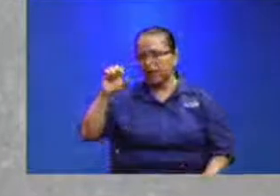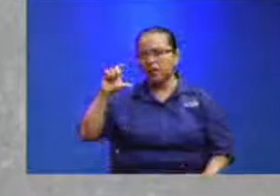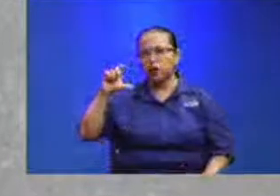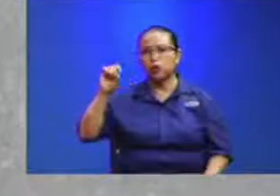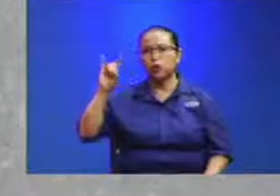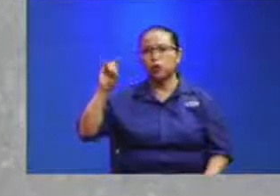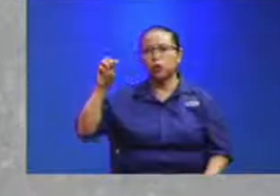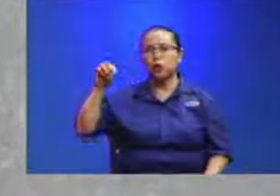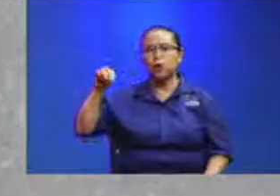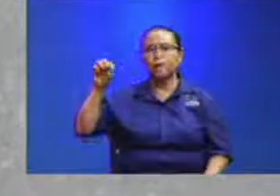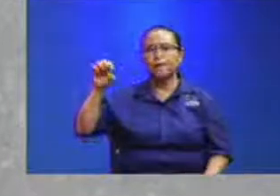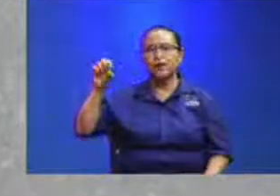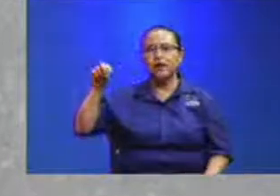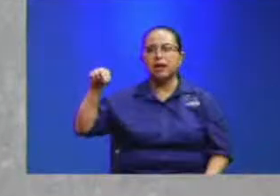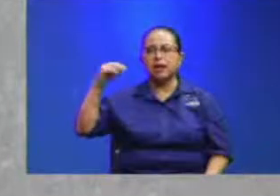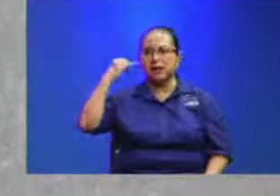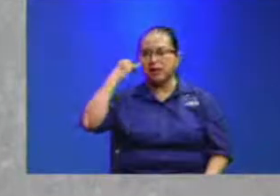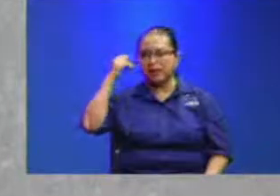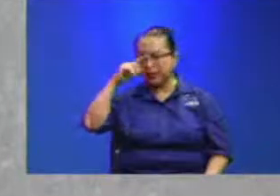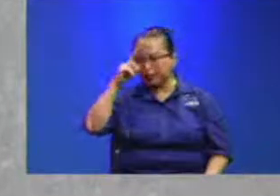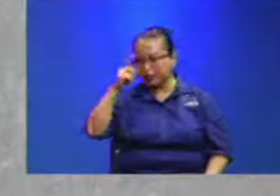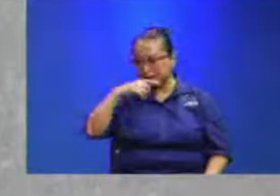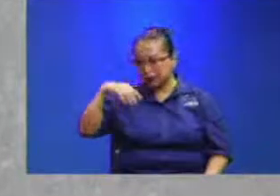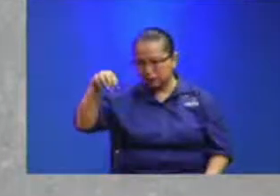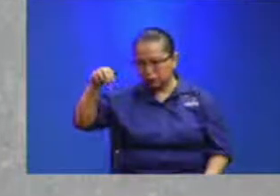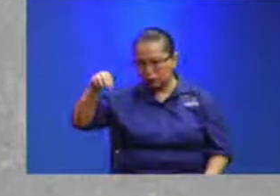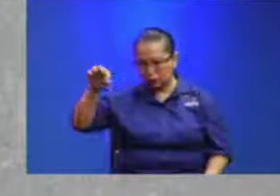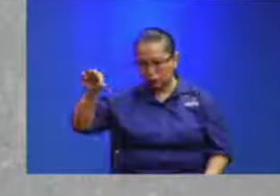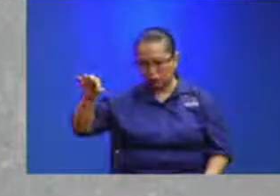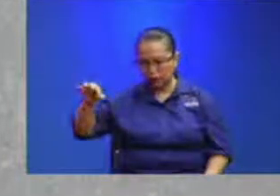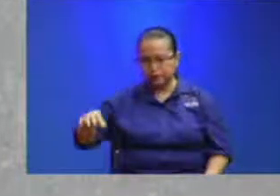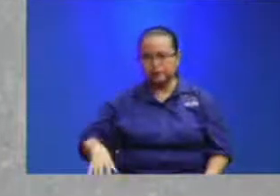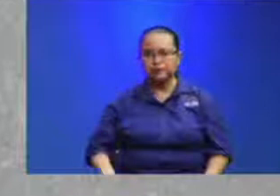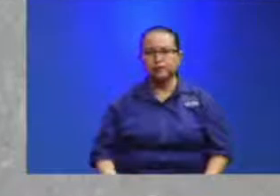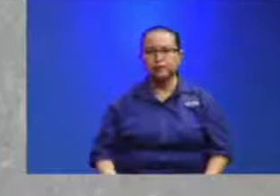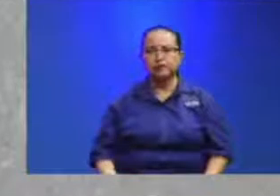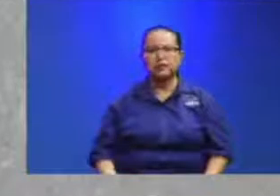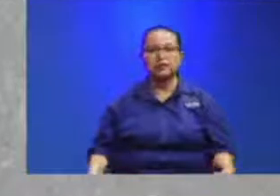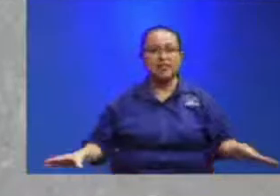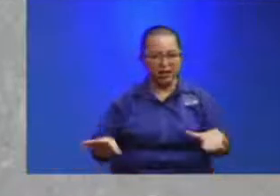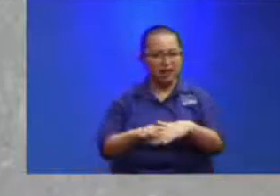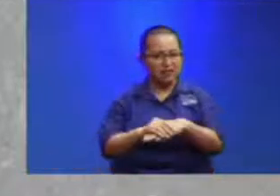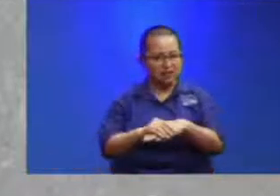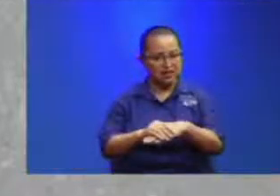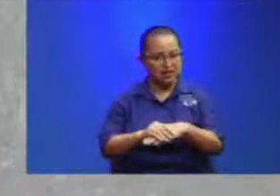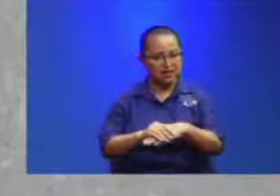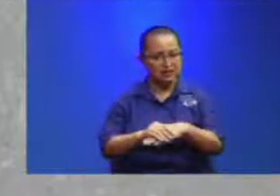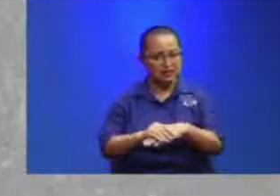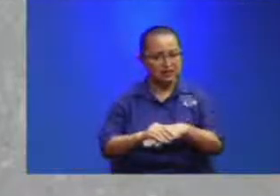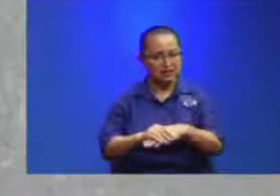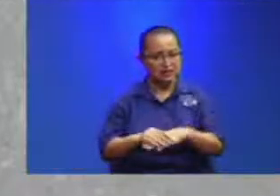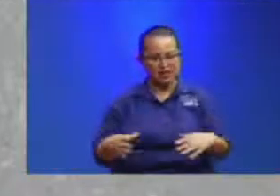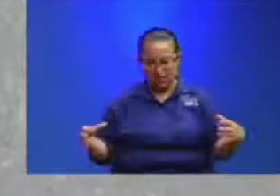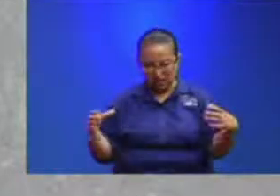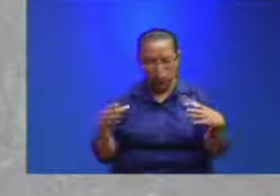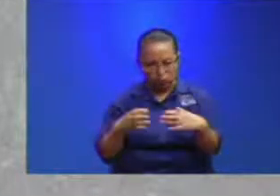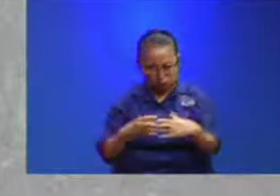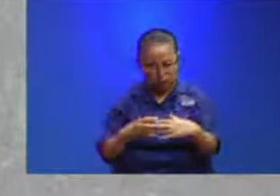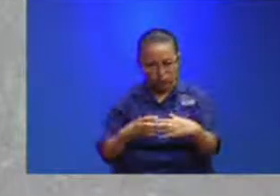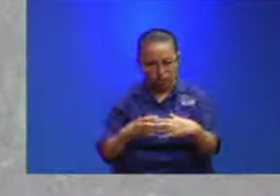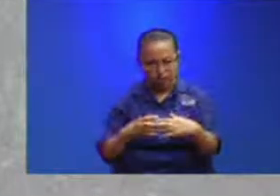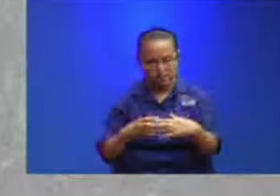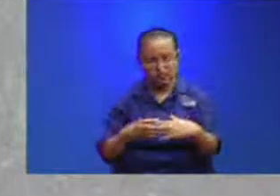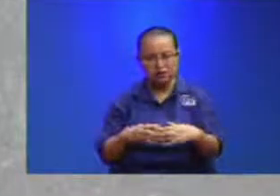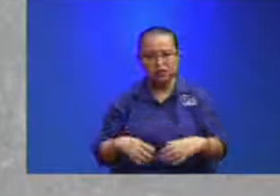y contra el matrimonio que con ellos y os juntáis con ellos y ellos con